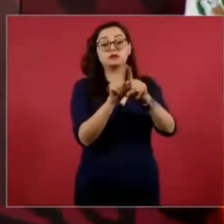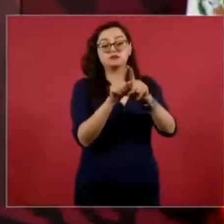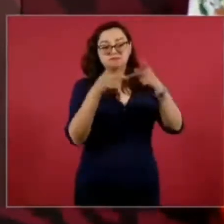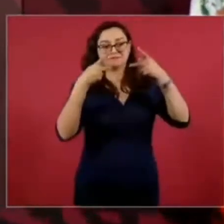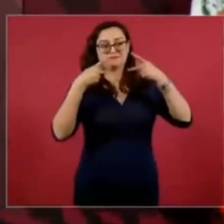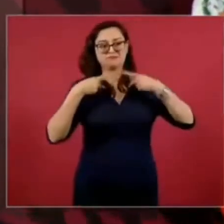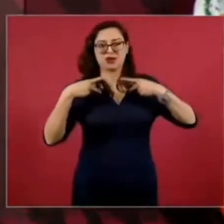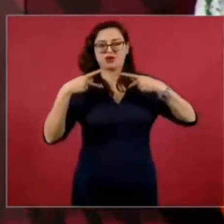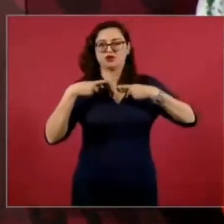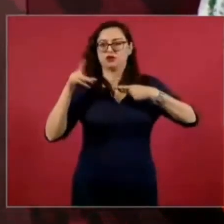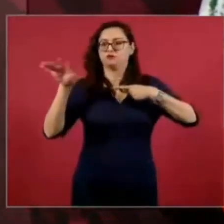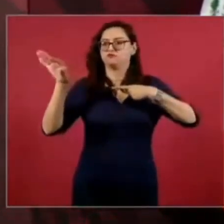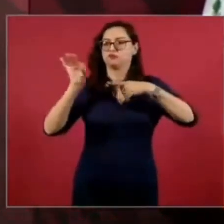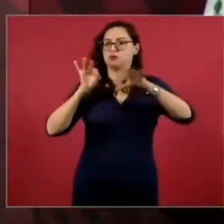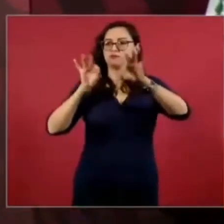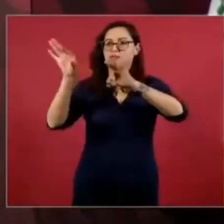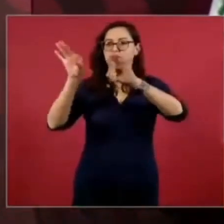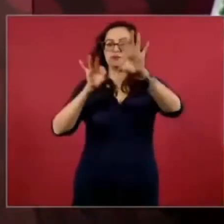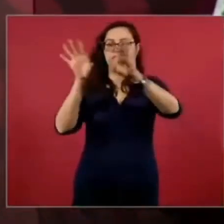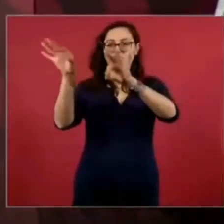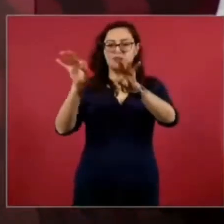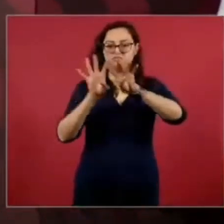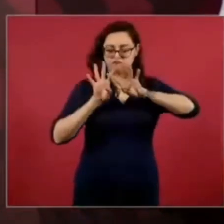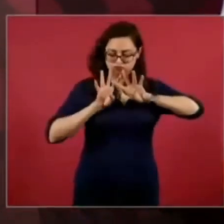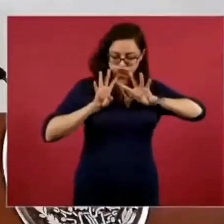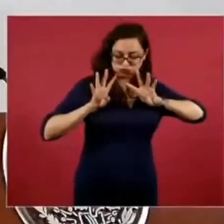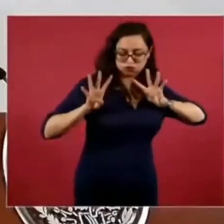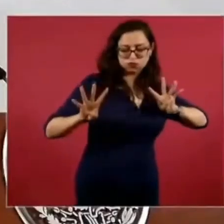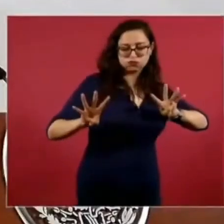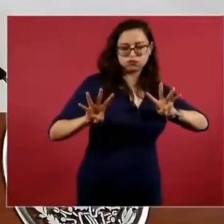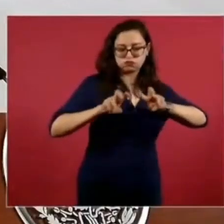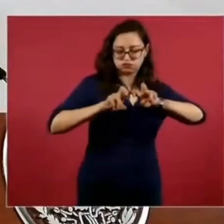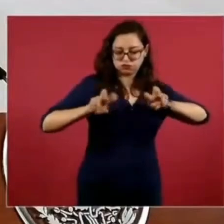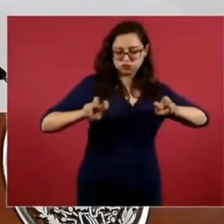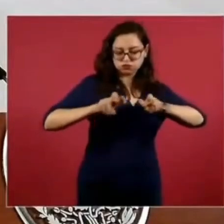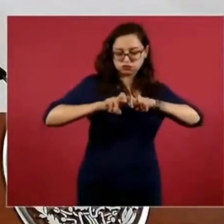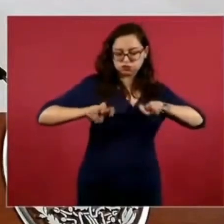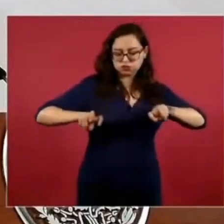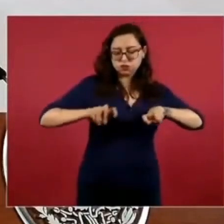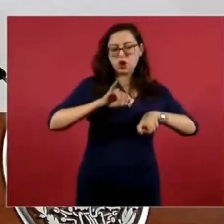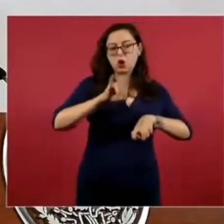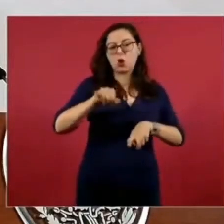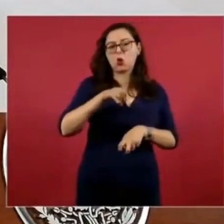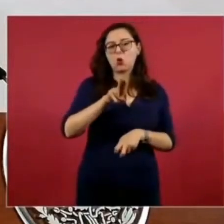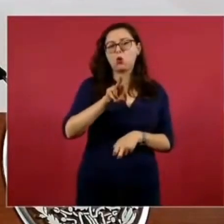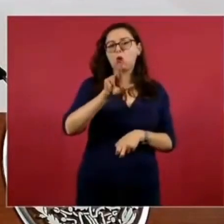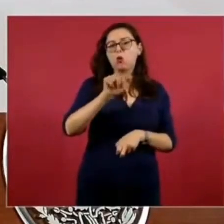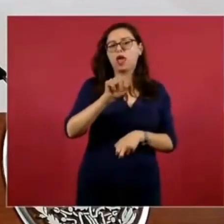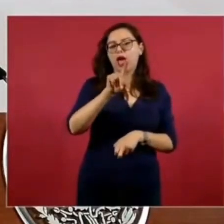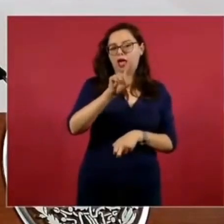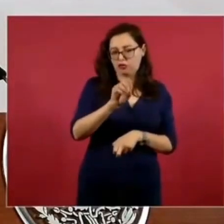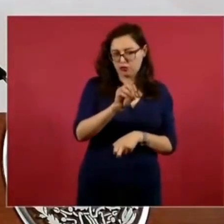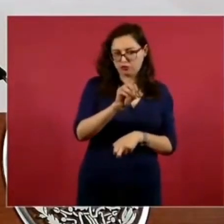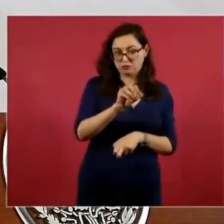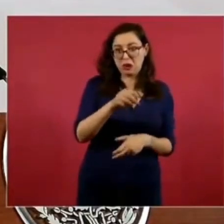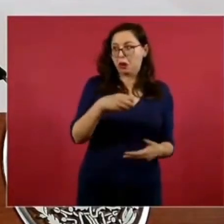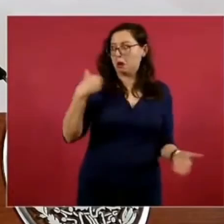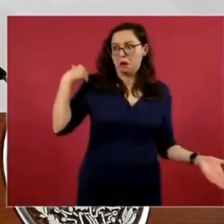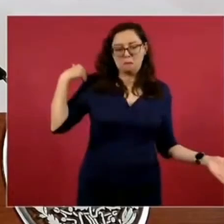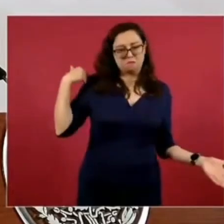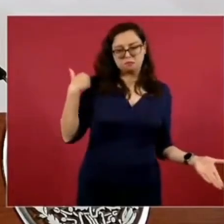ciudadanos los que juzguen y esto se conserva desde entonces lleva